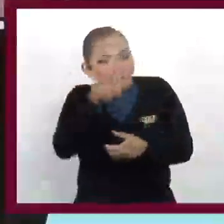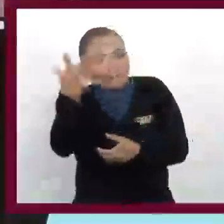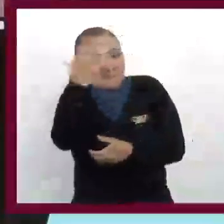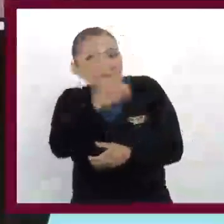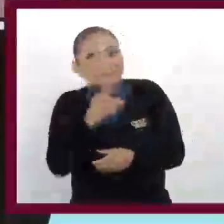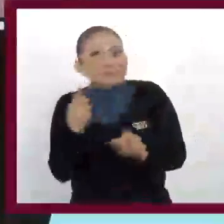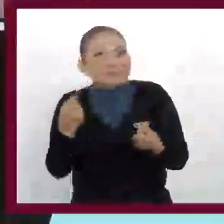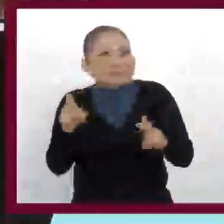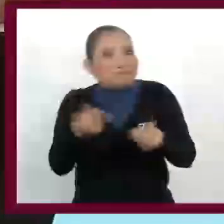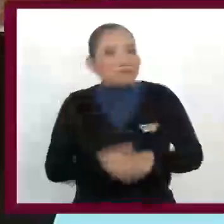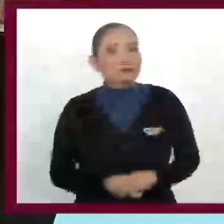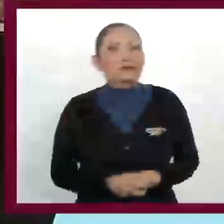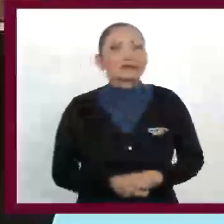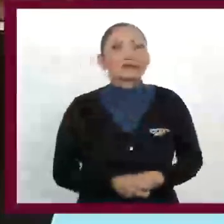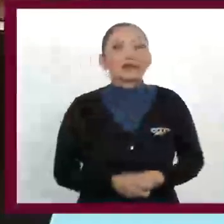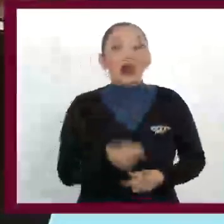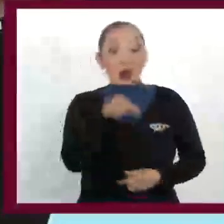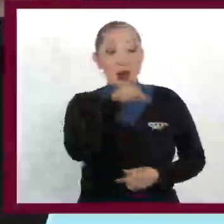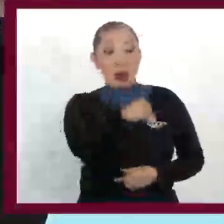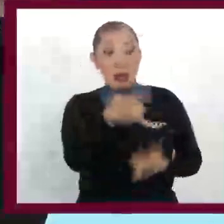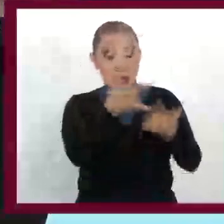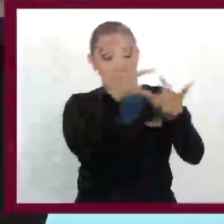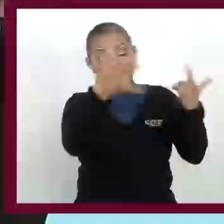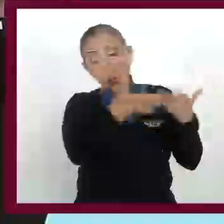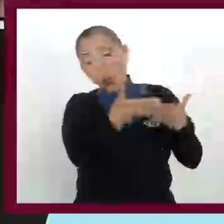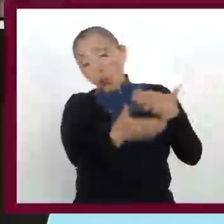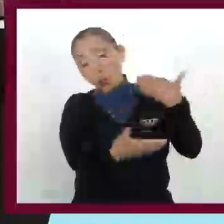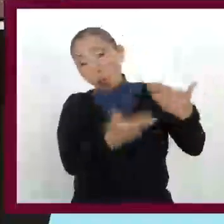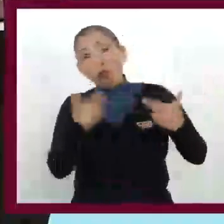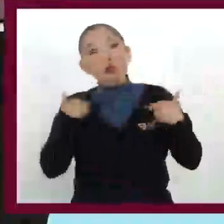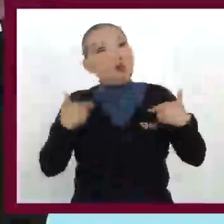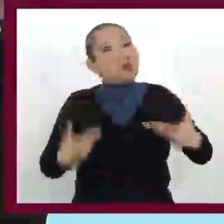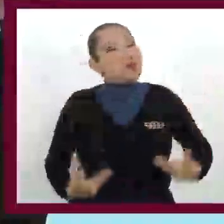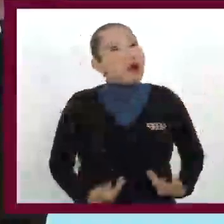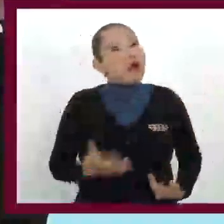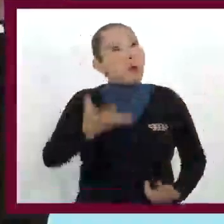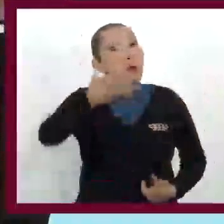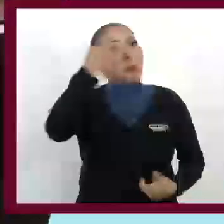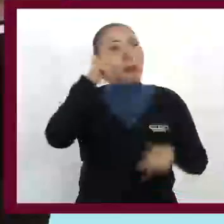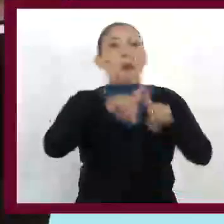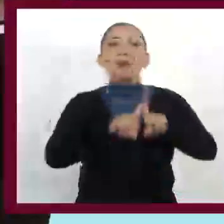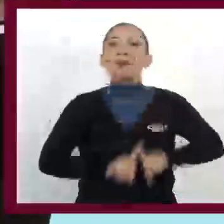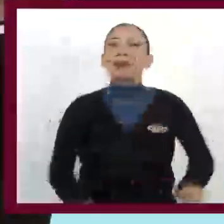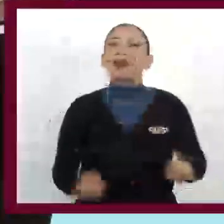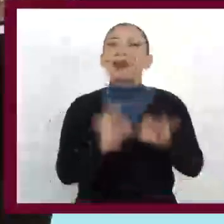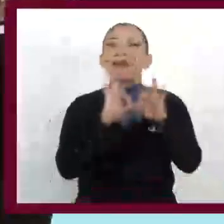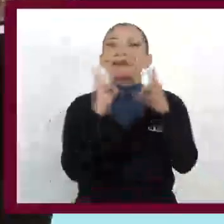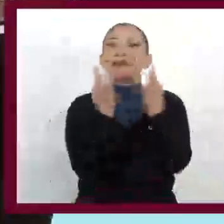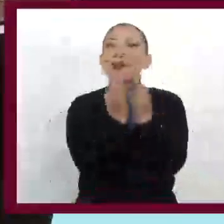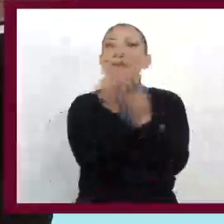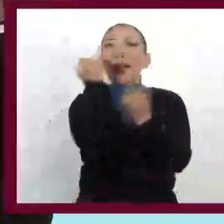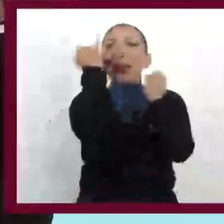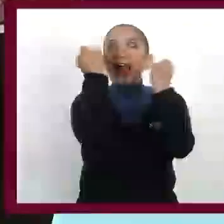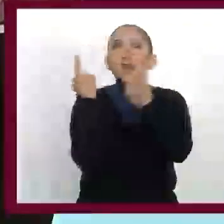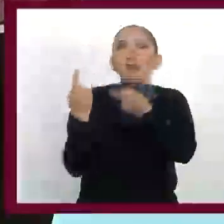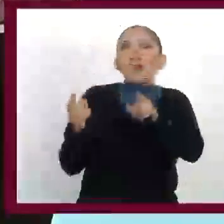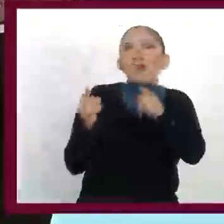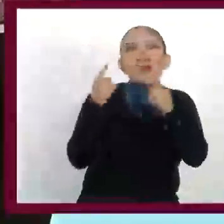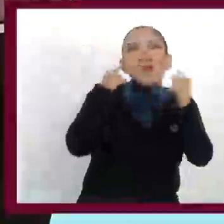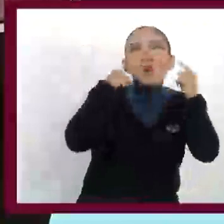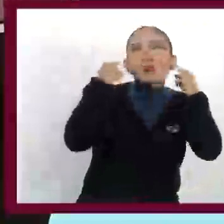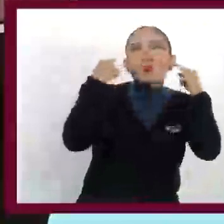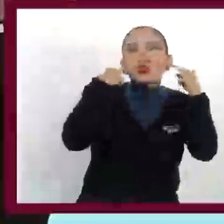composiciones maravillosas. Y es que a través de la historia, los seres humanos hemos aprendido diferentes maneras de crear